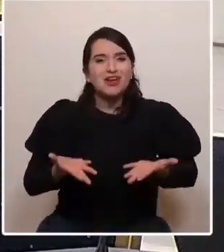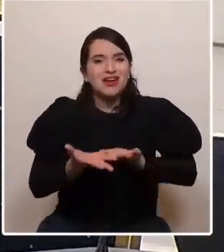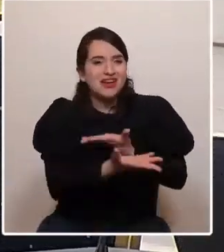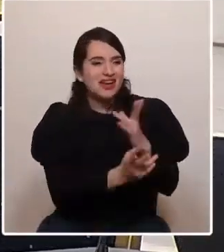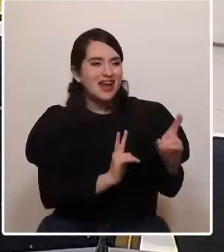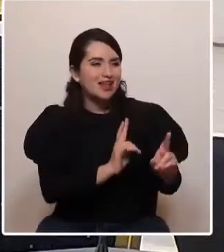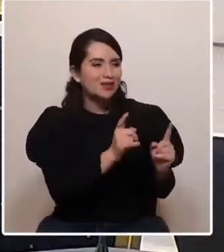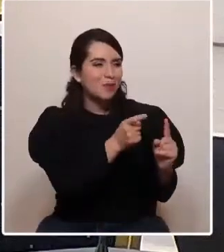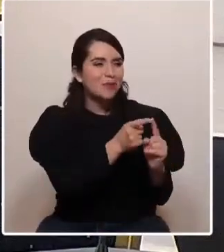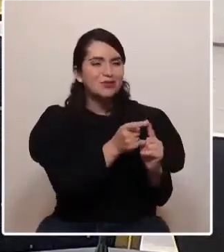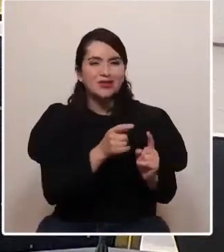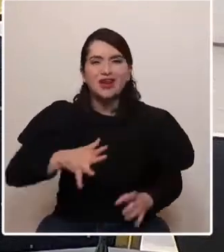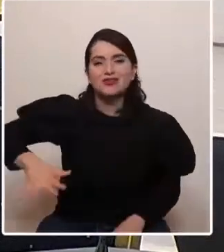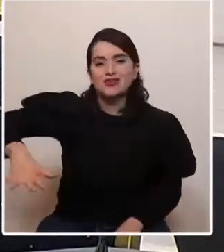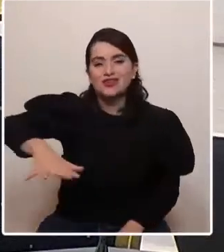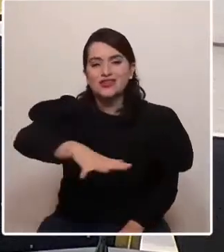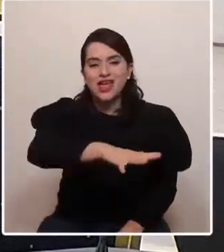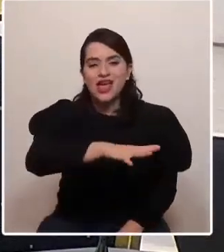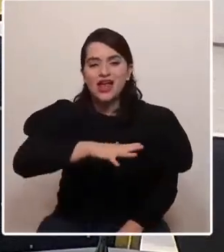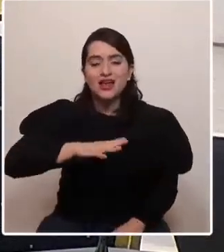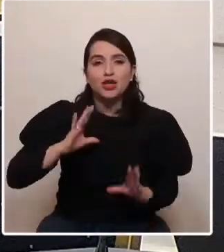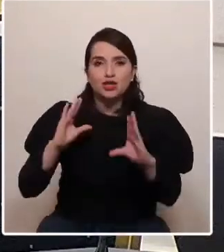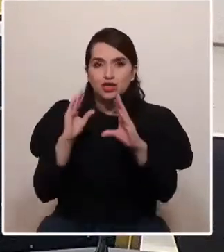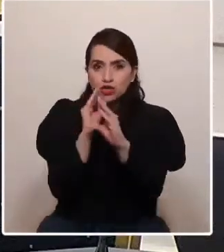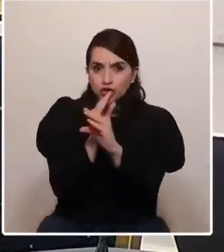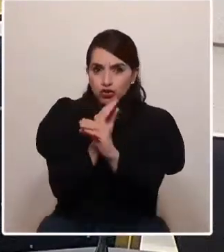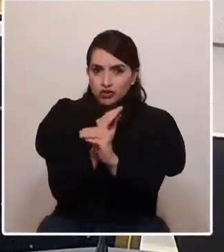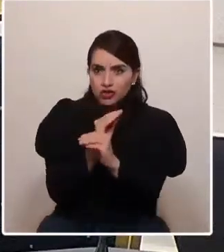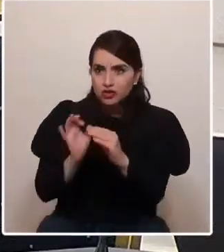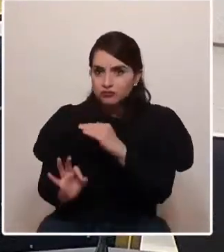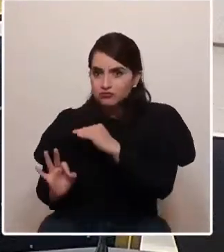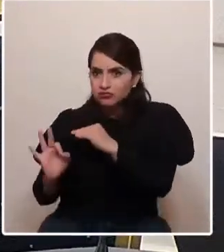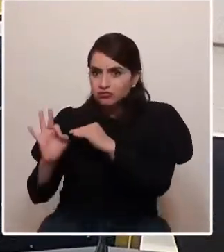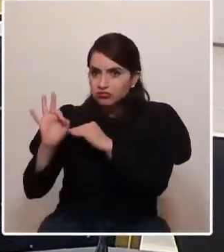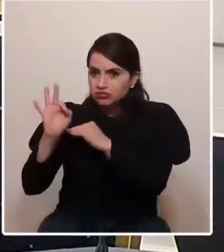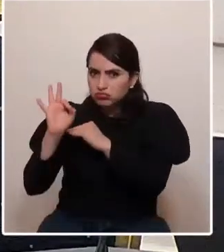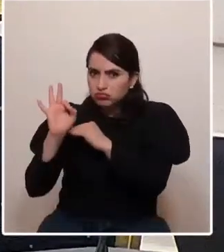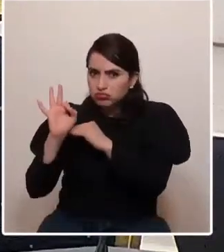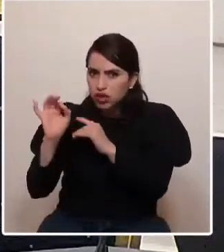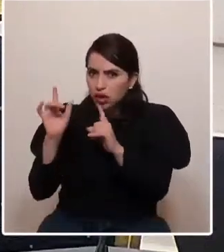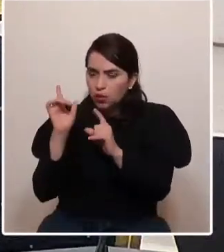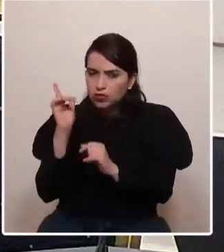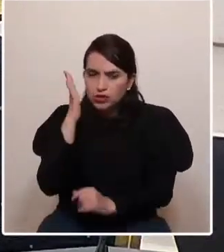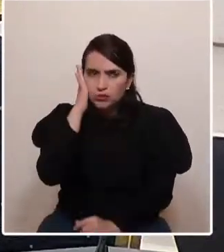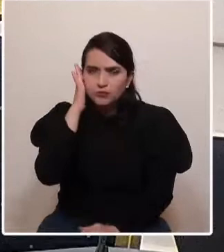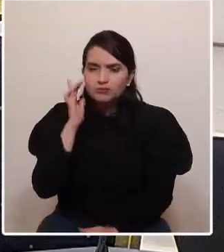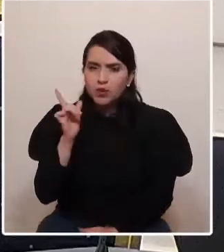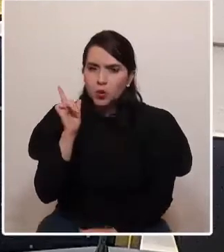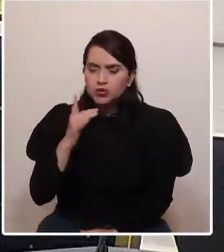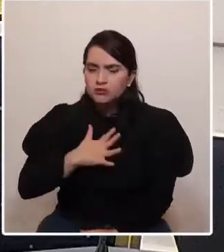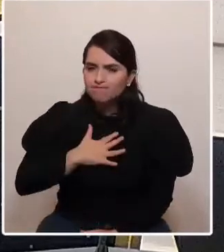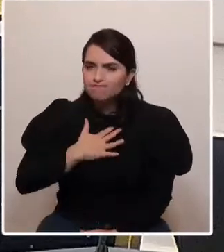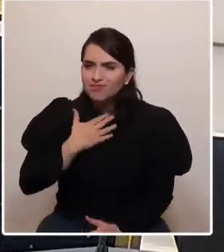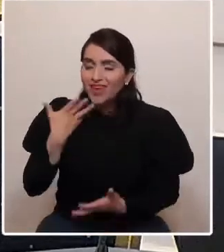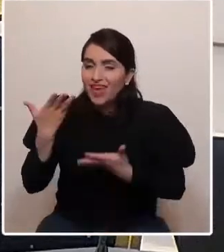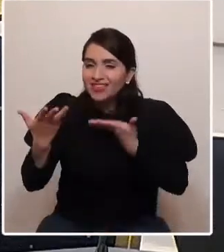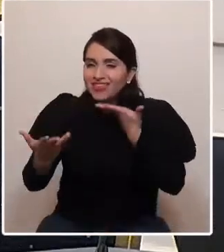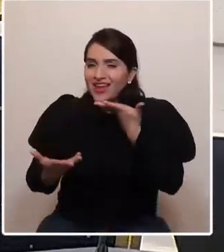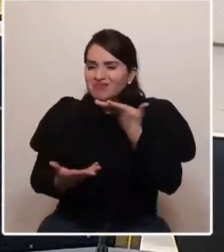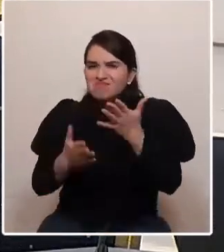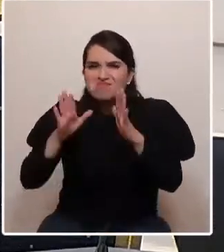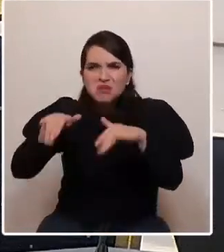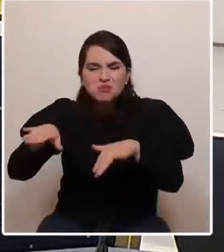personales y sociales. En las noches claras, si aguzamos el oído de adentro, escuchamos cantar a esos